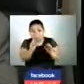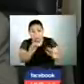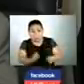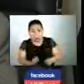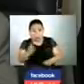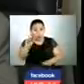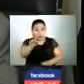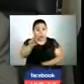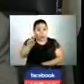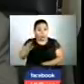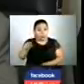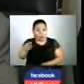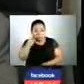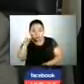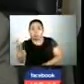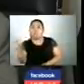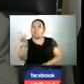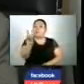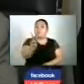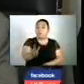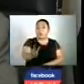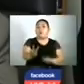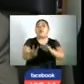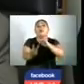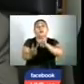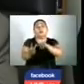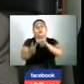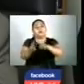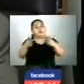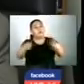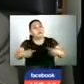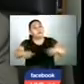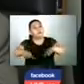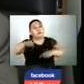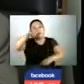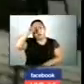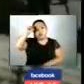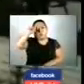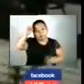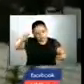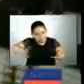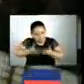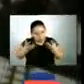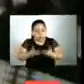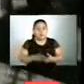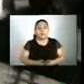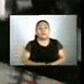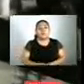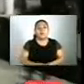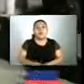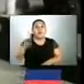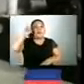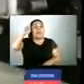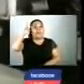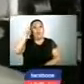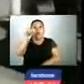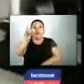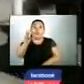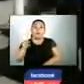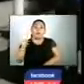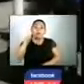para separar a los magistrados y permitió que estos magistrados siguieran conociendo el proceso. Esta reducción indica que el